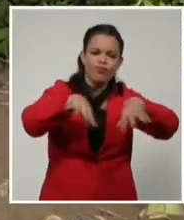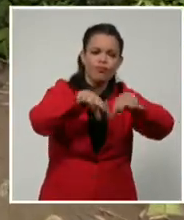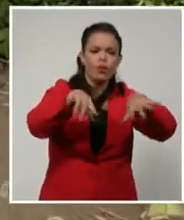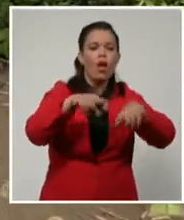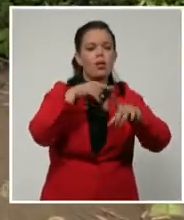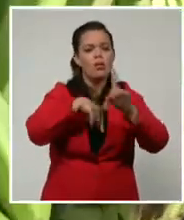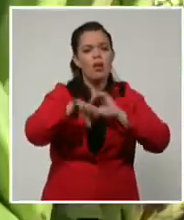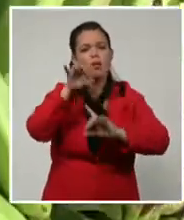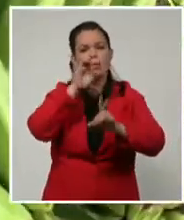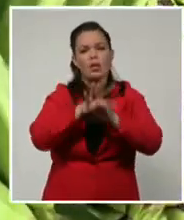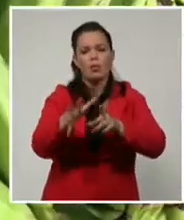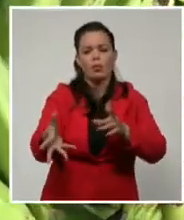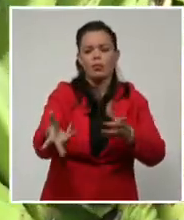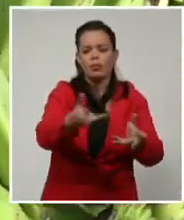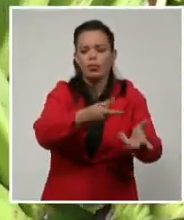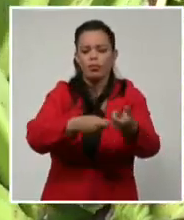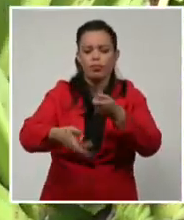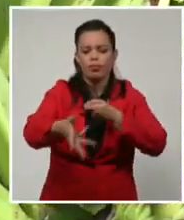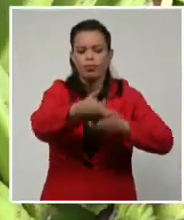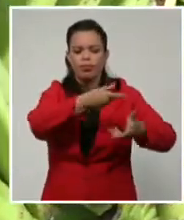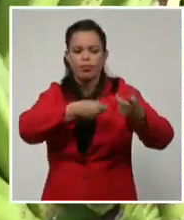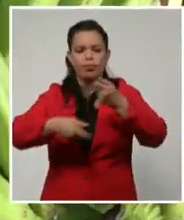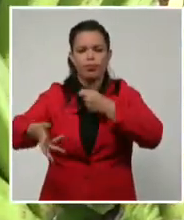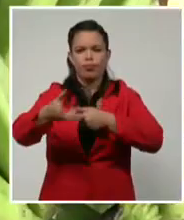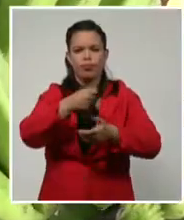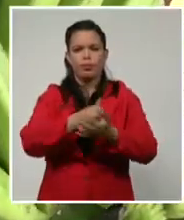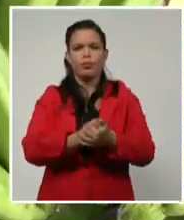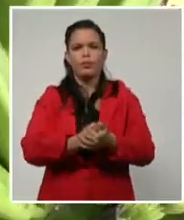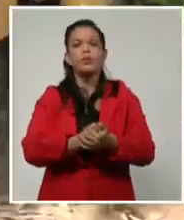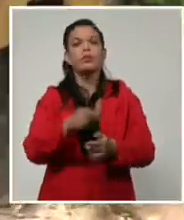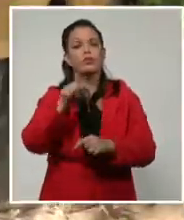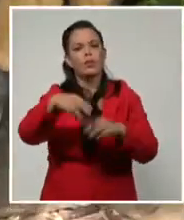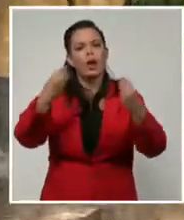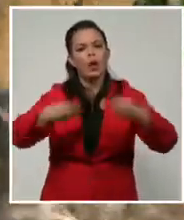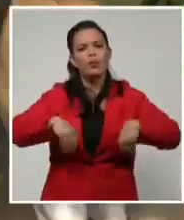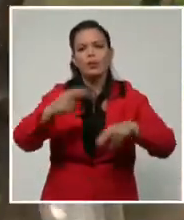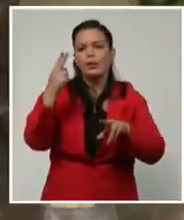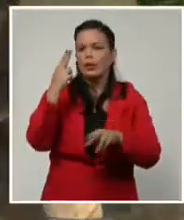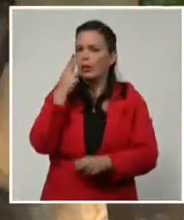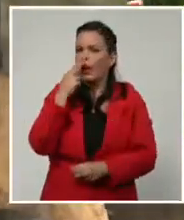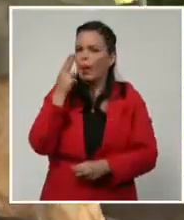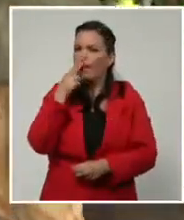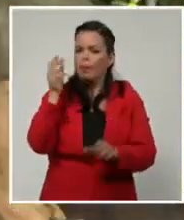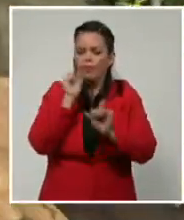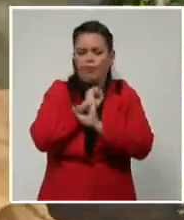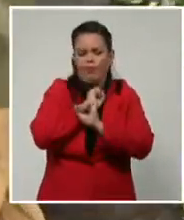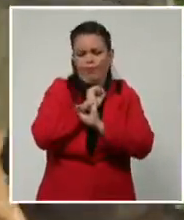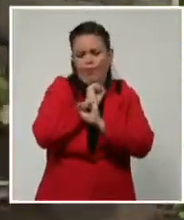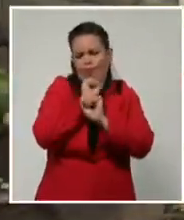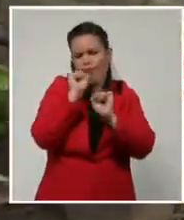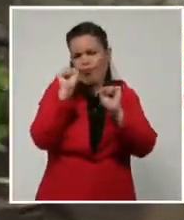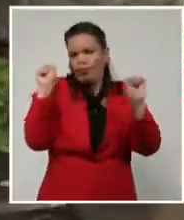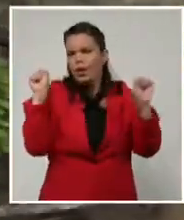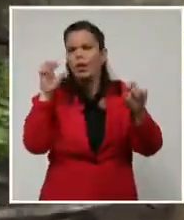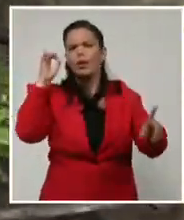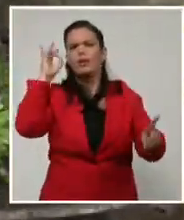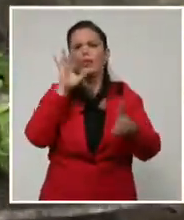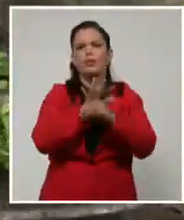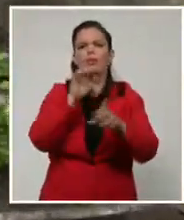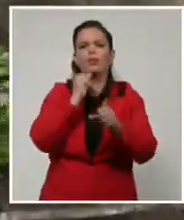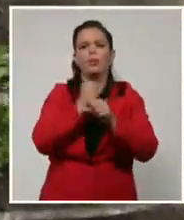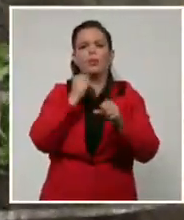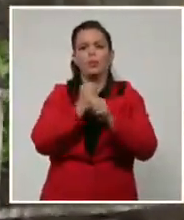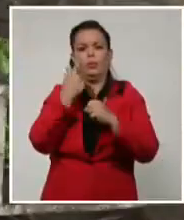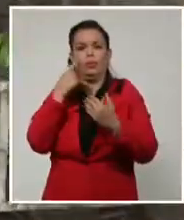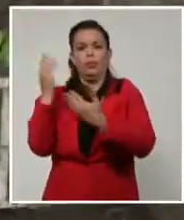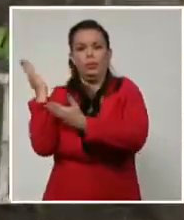la producción aprovechando el buen tiempo desde horas tempranas de la mañana se acometen las tareas de la recuperación que tienen